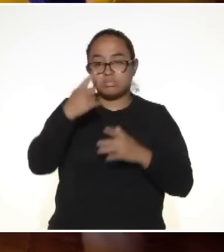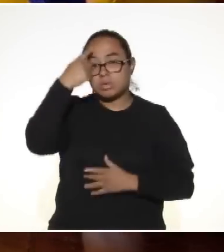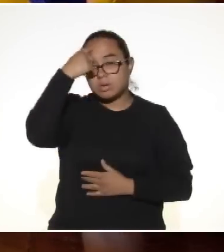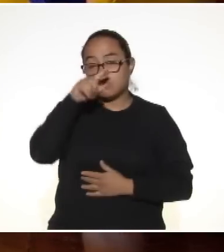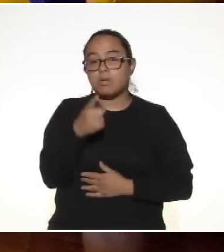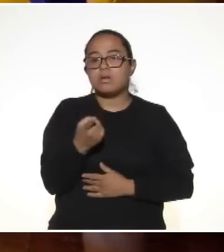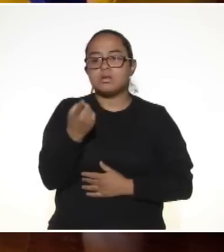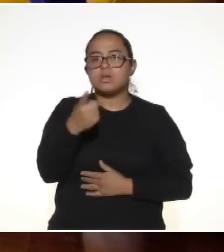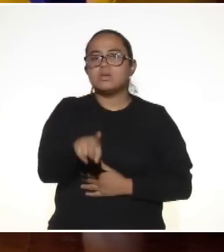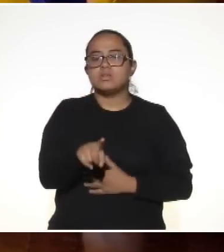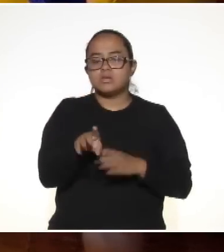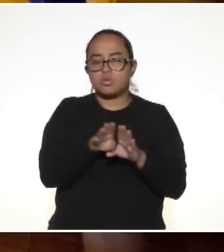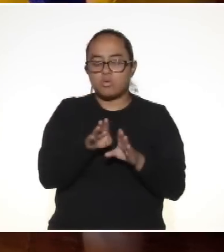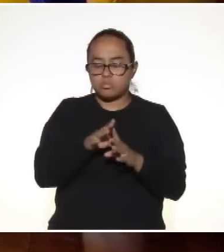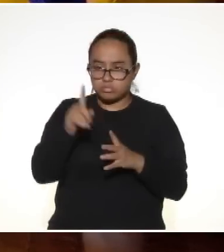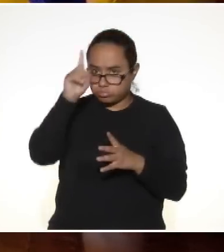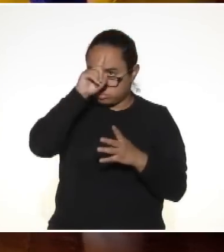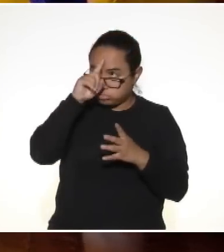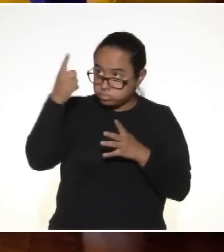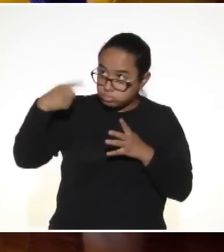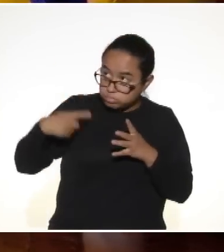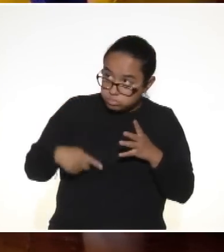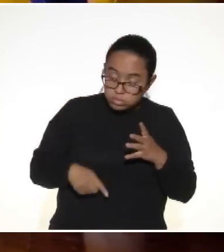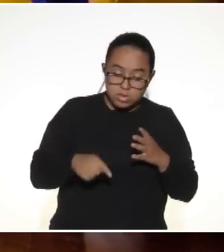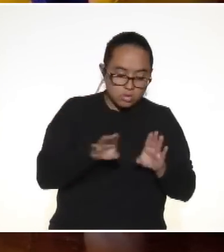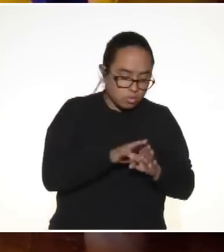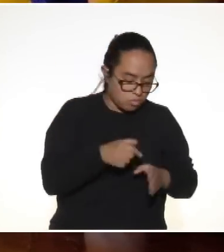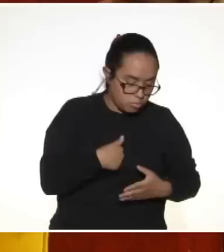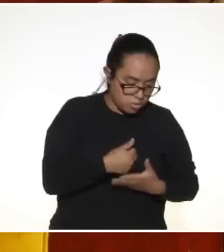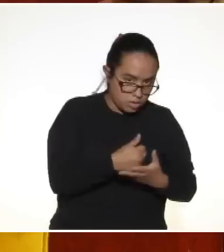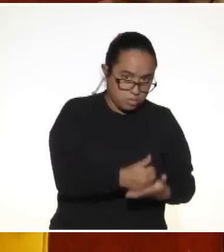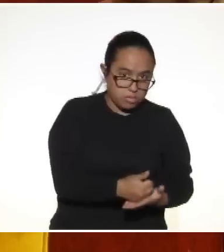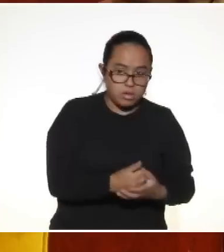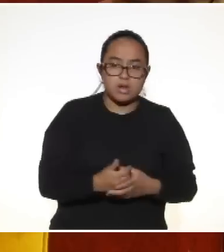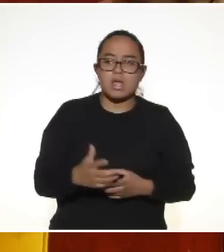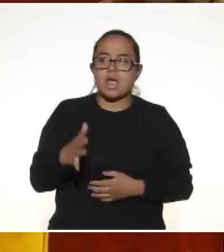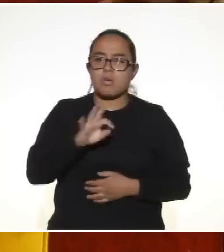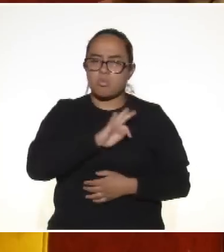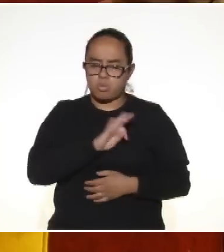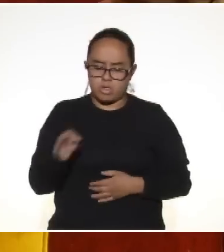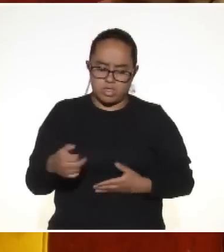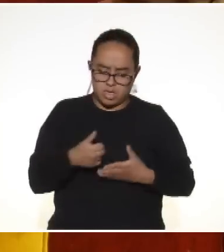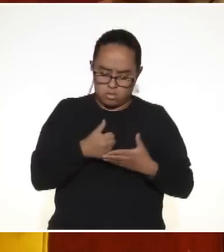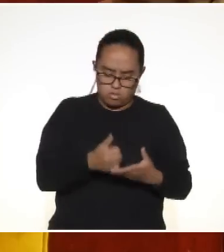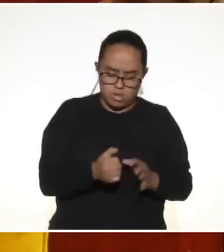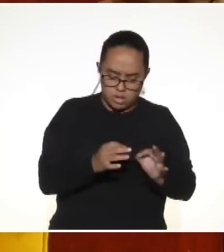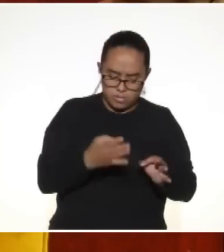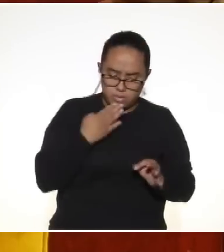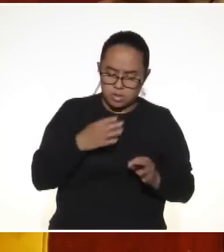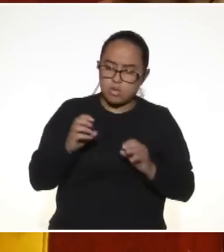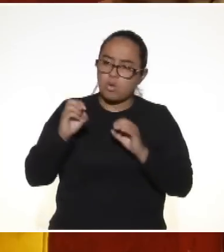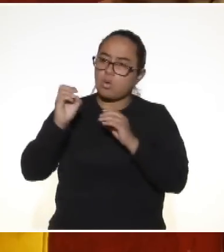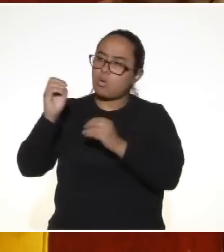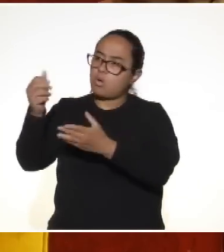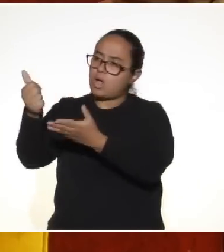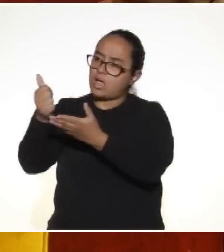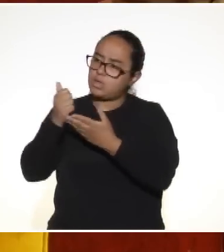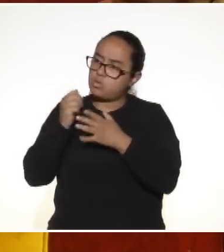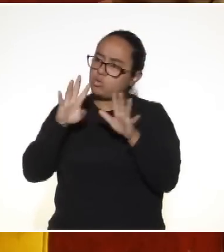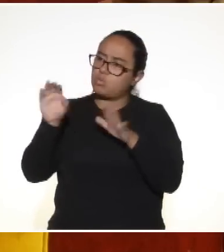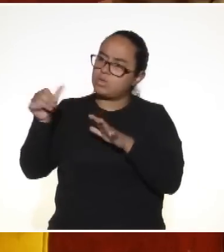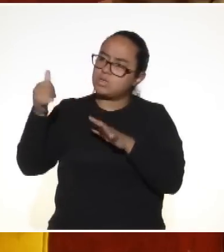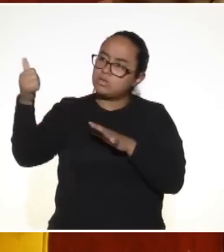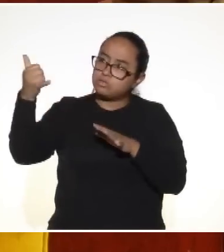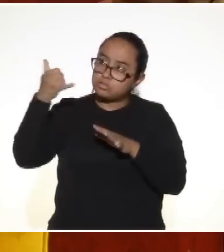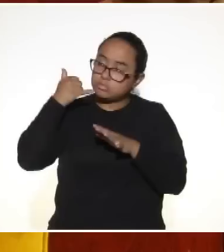instrucción de cómo puedes ayudar bien. Entonces, tomar eso en cuenta. Hay maneras de ayudar bien y nos pueden ayudar a través del